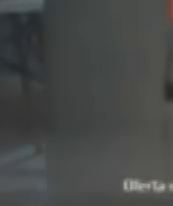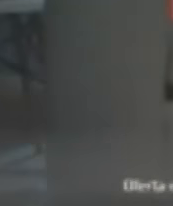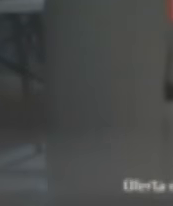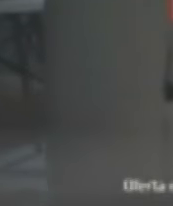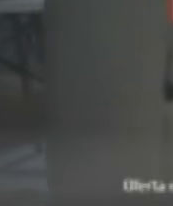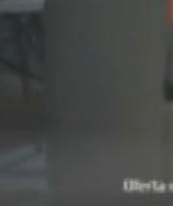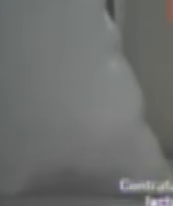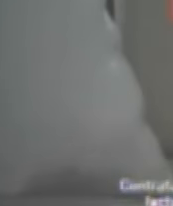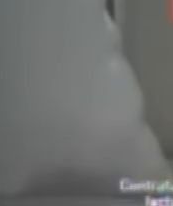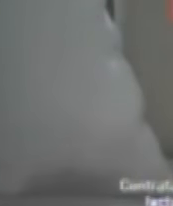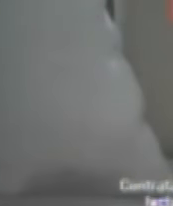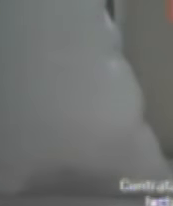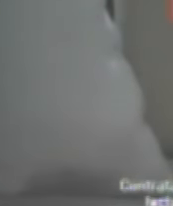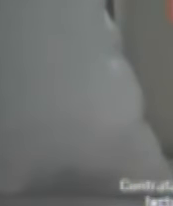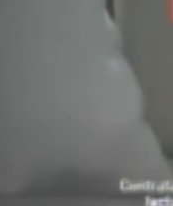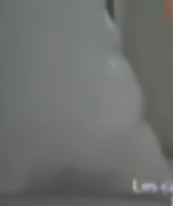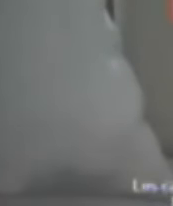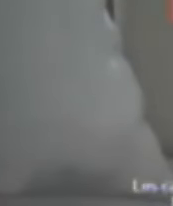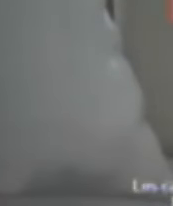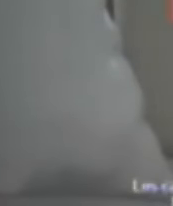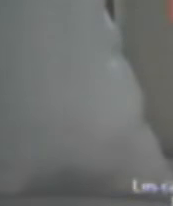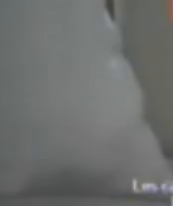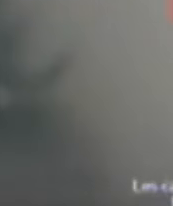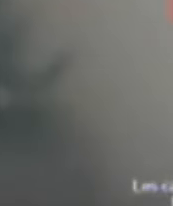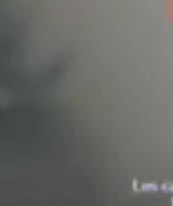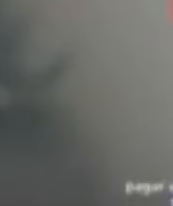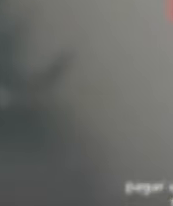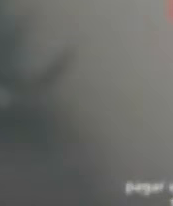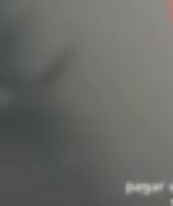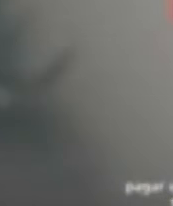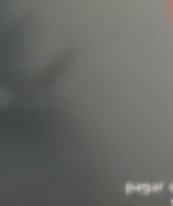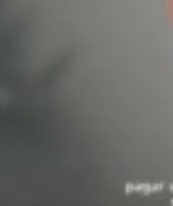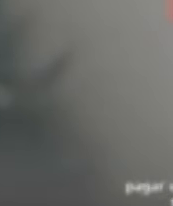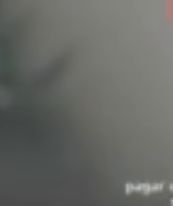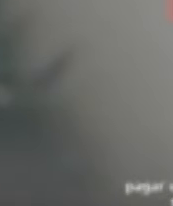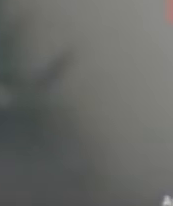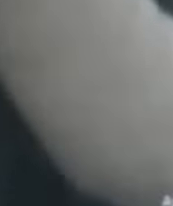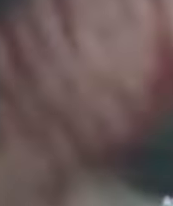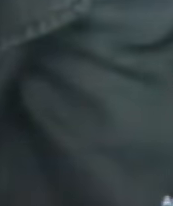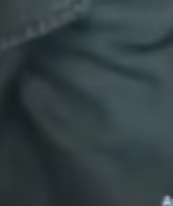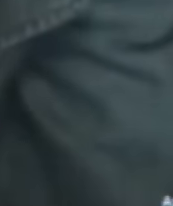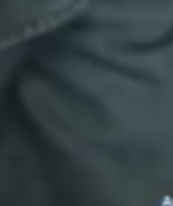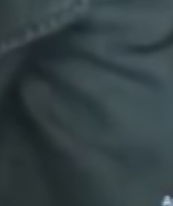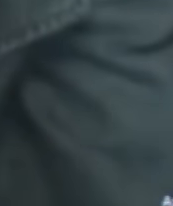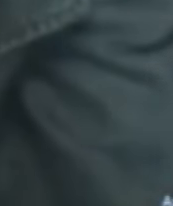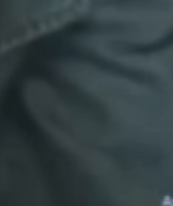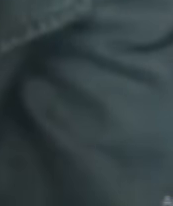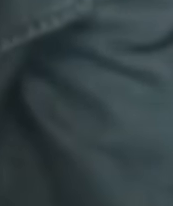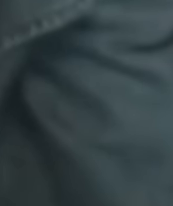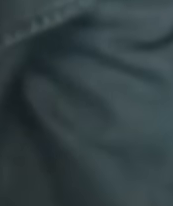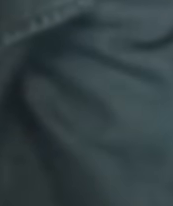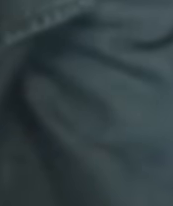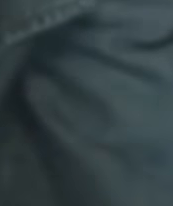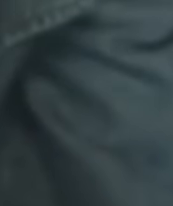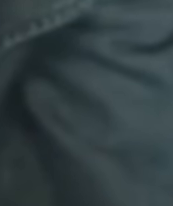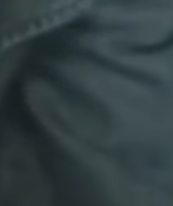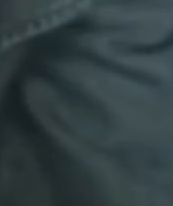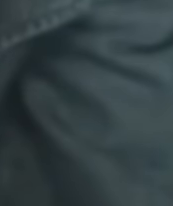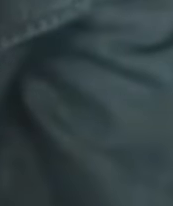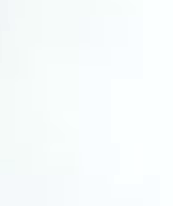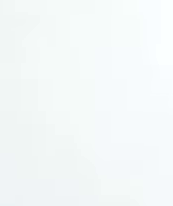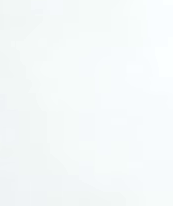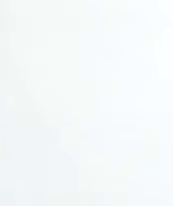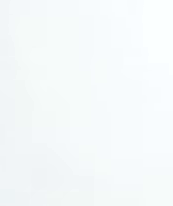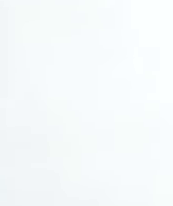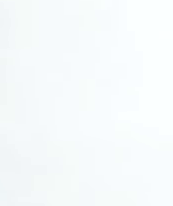Multiplay. Disfruta el entretenimiento a tan solo un botón con el nuevo Deco. Llama ya desde tu móvil, numeral 400, o visita nuestros puntos de